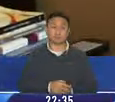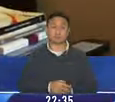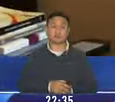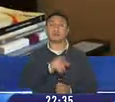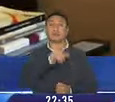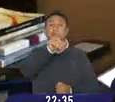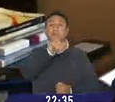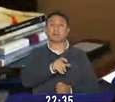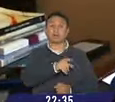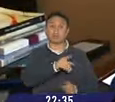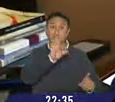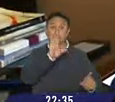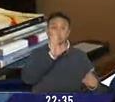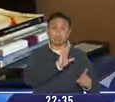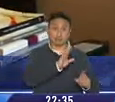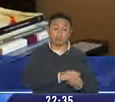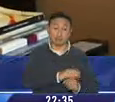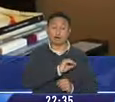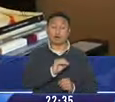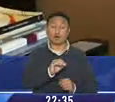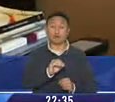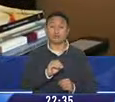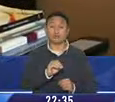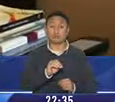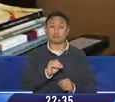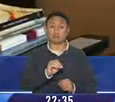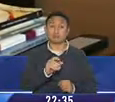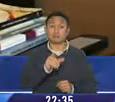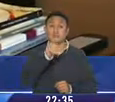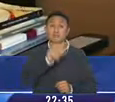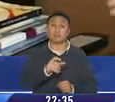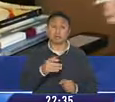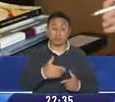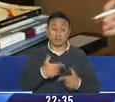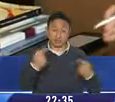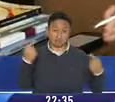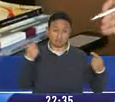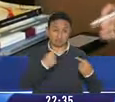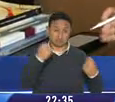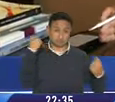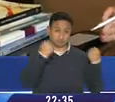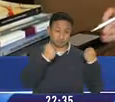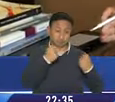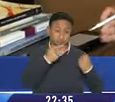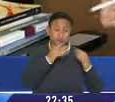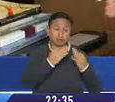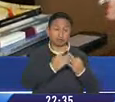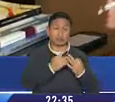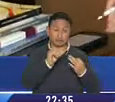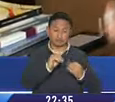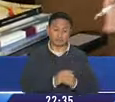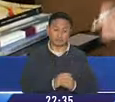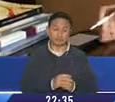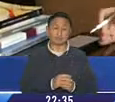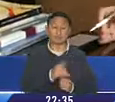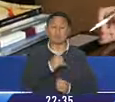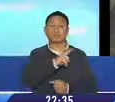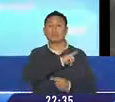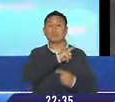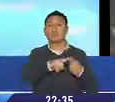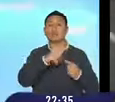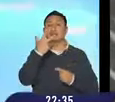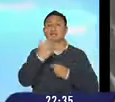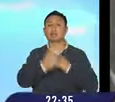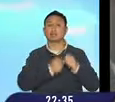que amenace o intimide con causar un daño que constituya delito a ella, a su familia, será sancionada con una pena de 1 a 3 años. Desde